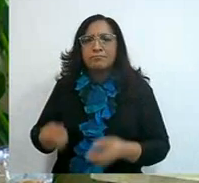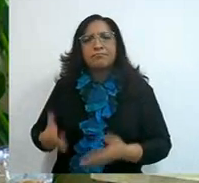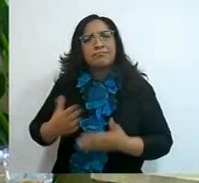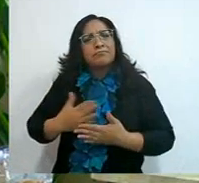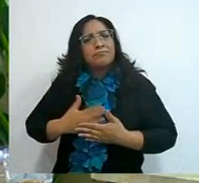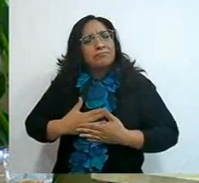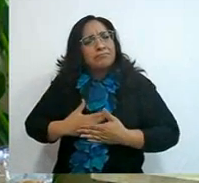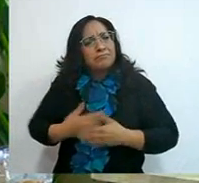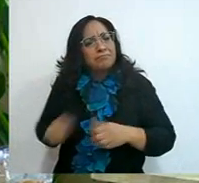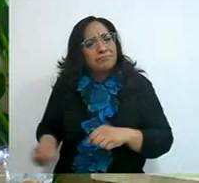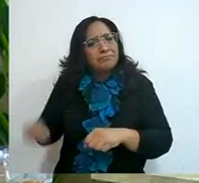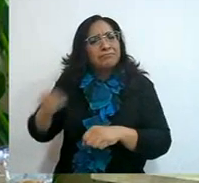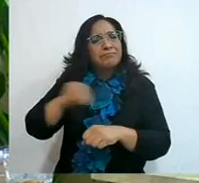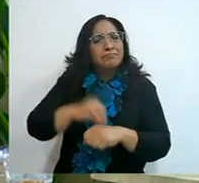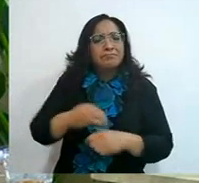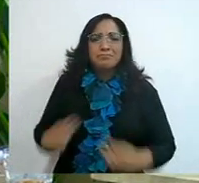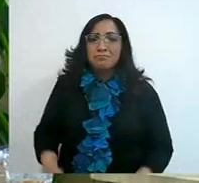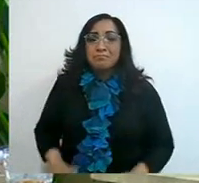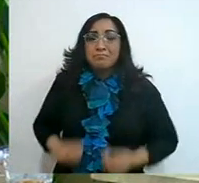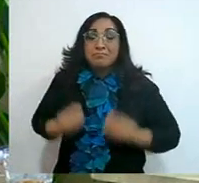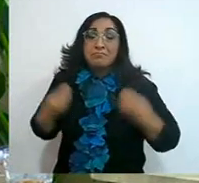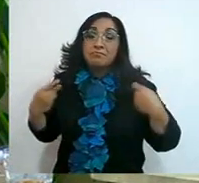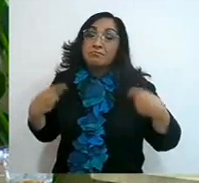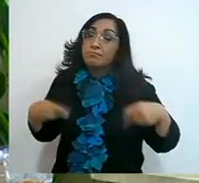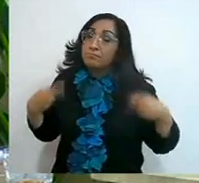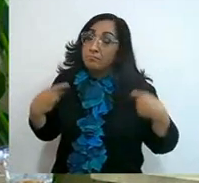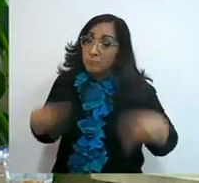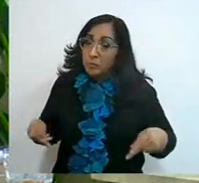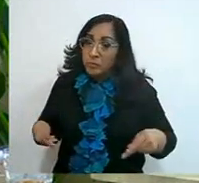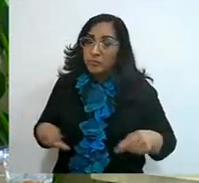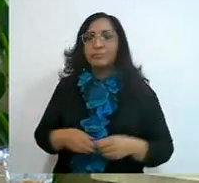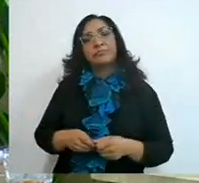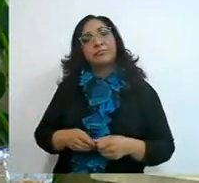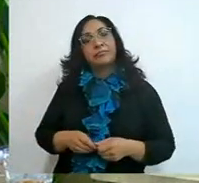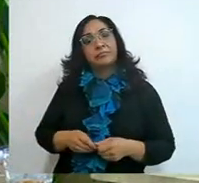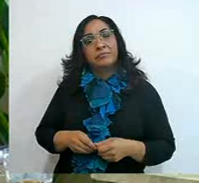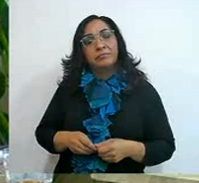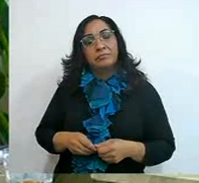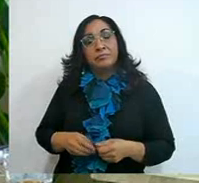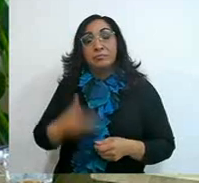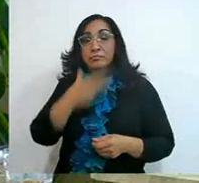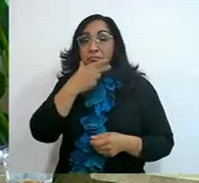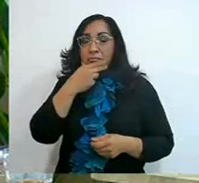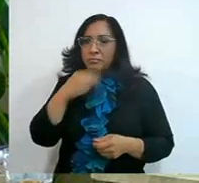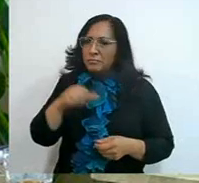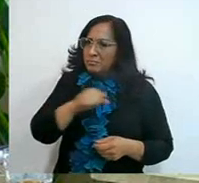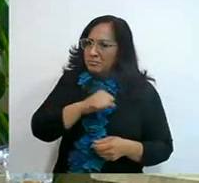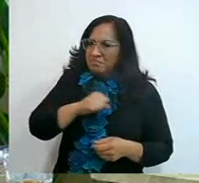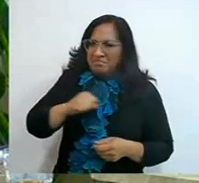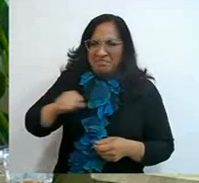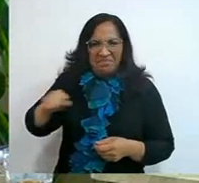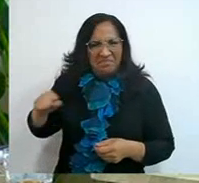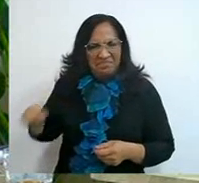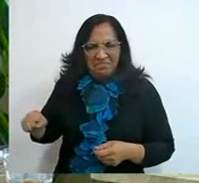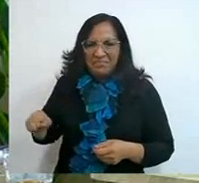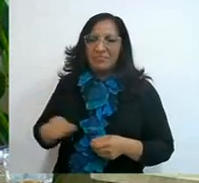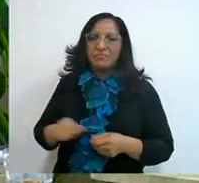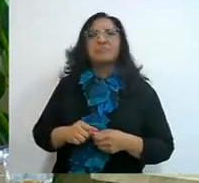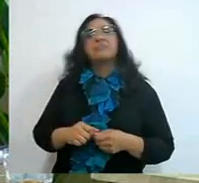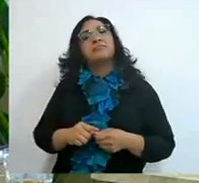persona. Dice que el perverso, o sea, ¿qué le llama Dios a uno que levanta contiendas?